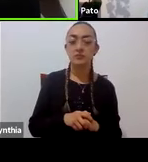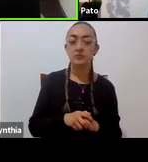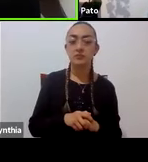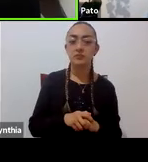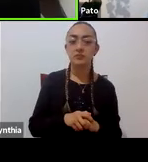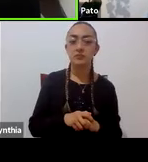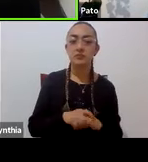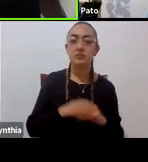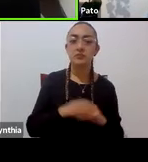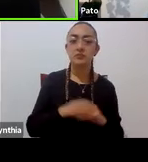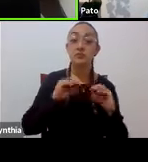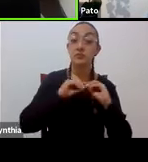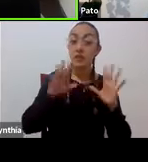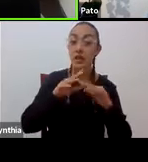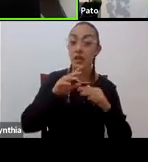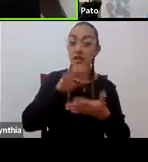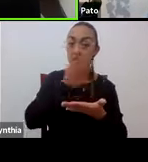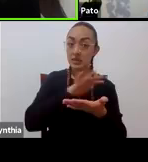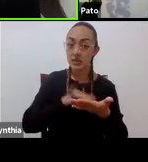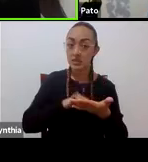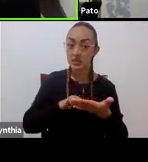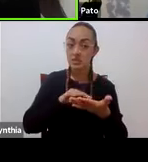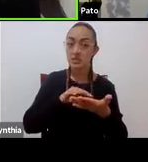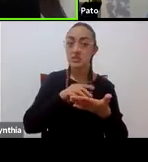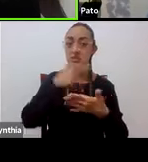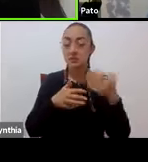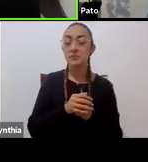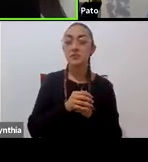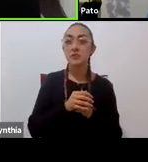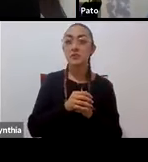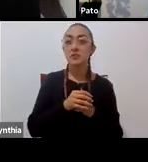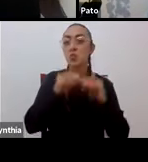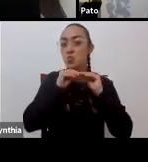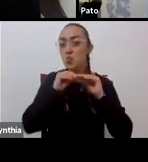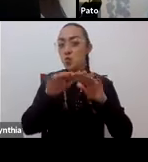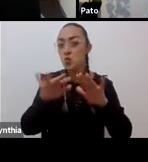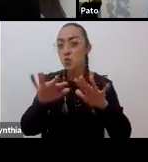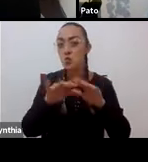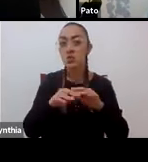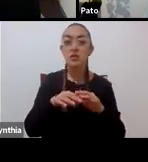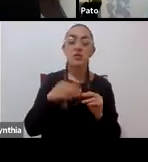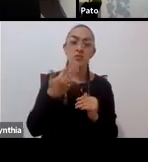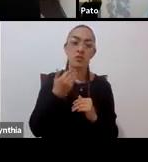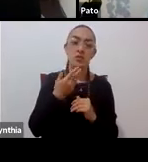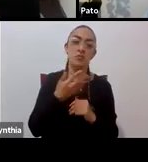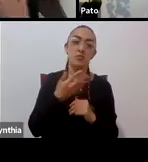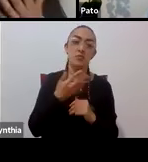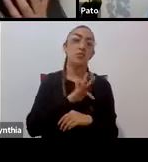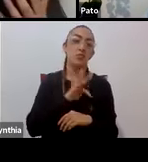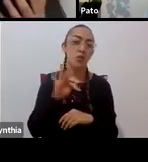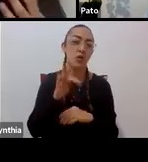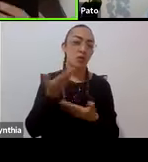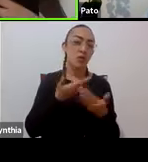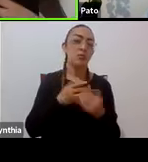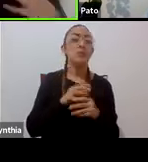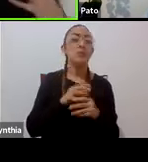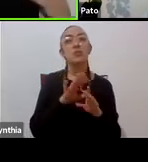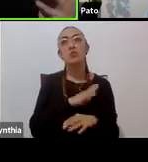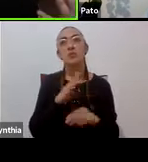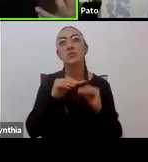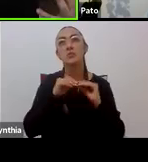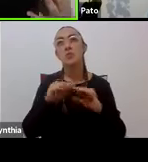de textos, si bien no está pública, y lo que sí les puedo compartir, bueno, sí es pública, pero no